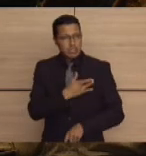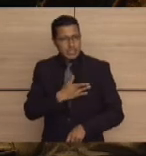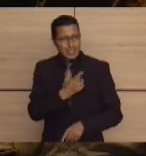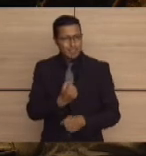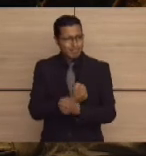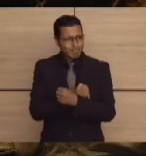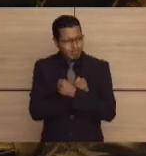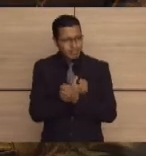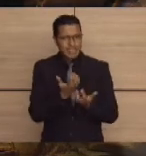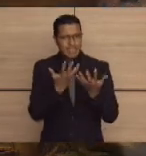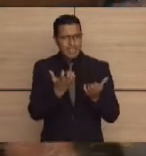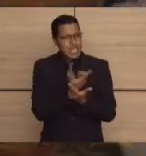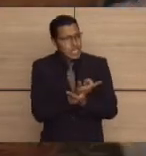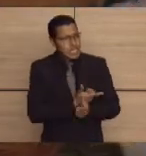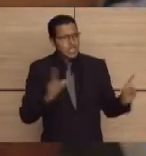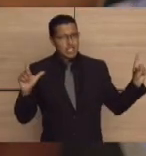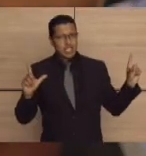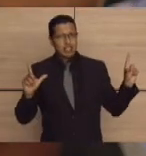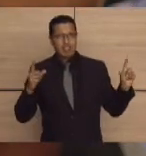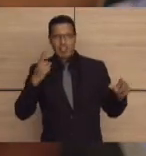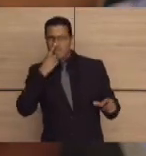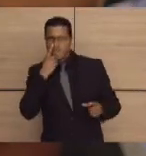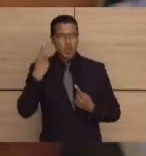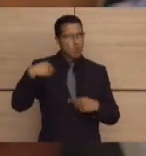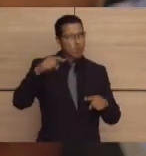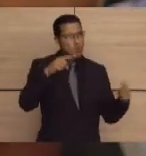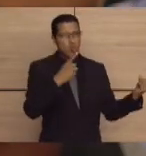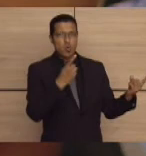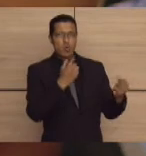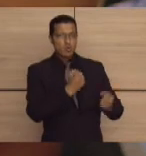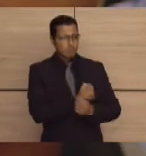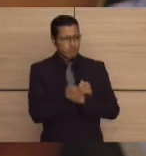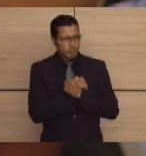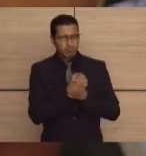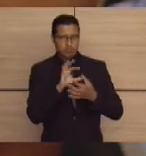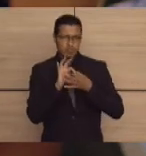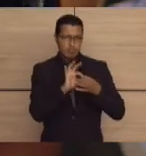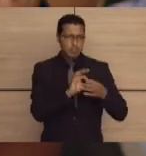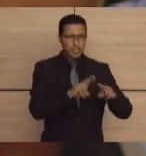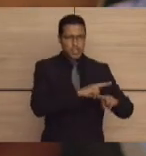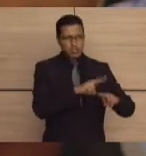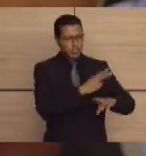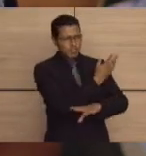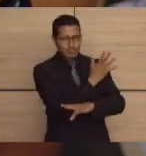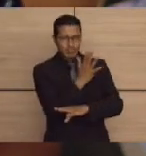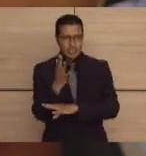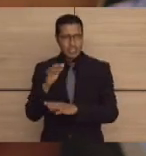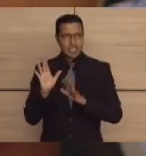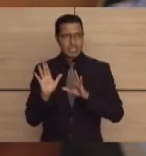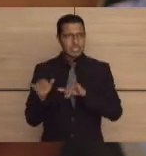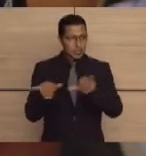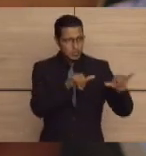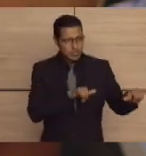pasión por la libertad, una pasión por la naturaleza, una pasión por la igualdad, todas esas cosas